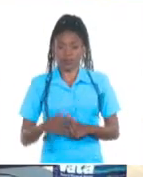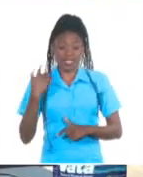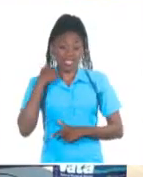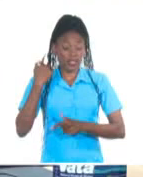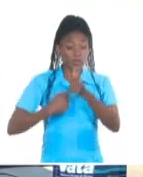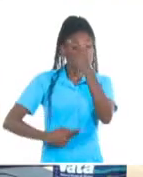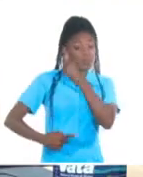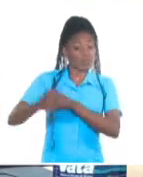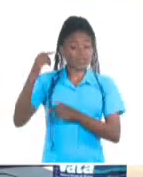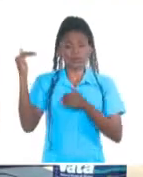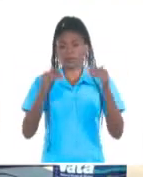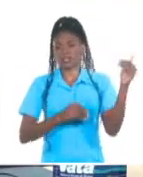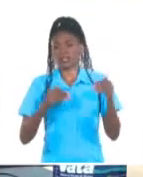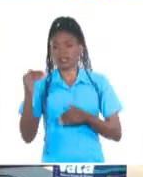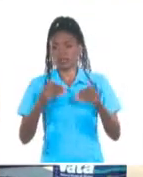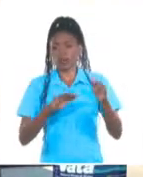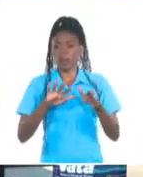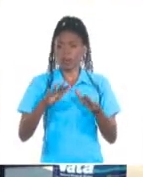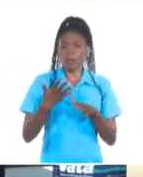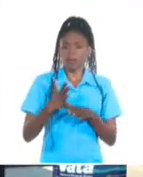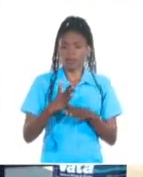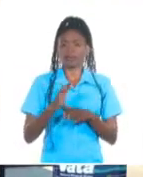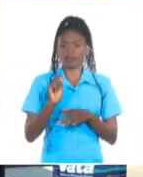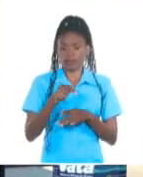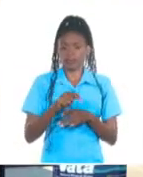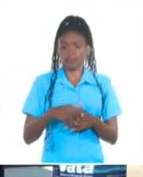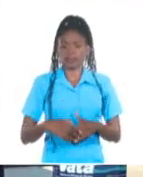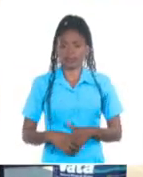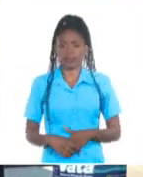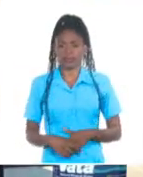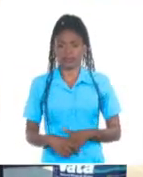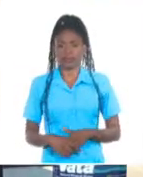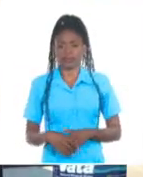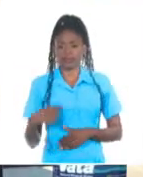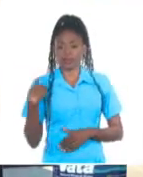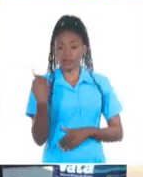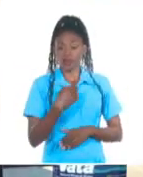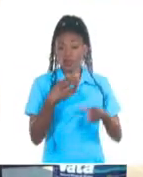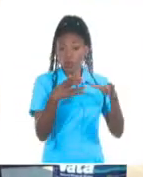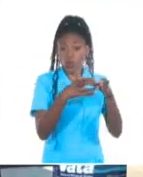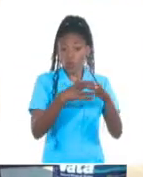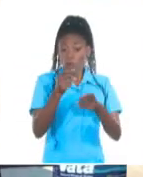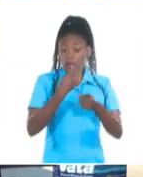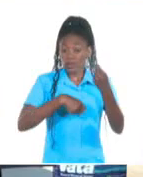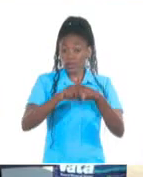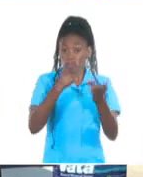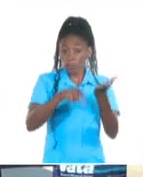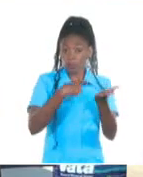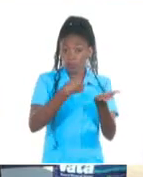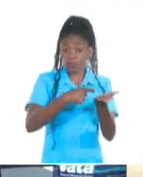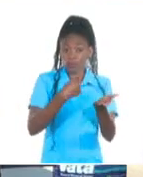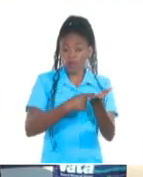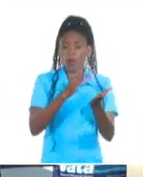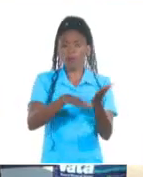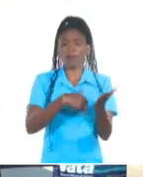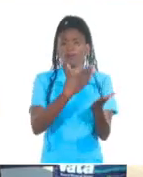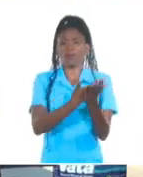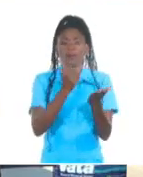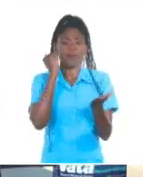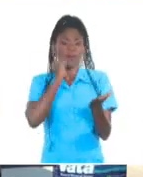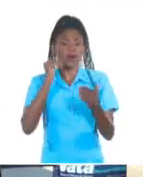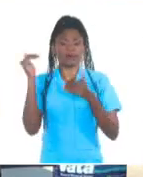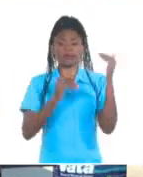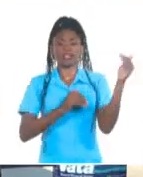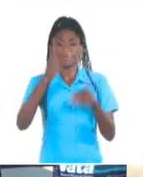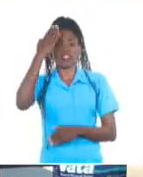pasado participaron y nuestra Cámara de Comercio solicitaron que haya más